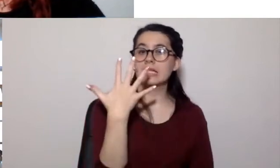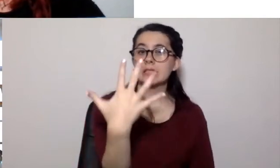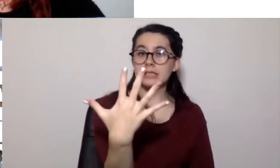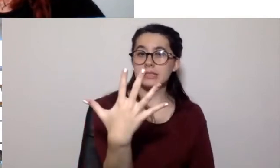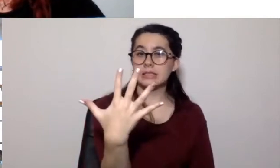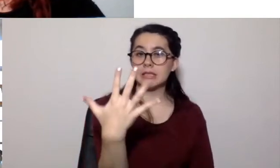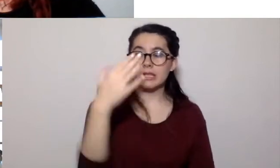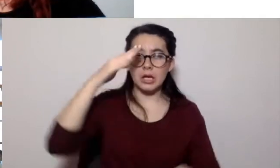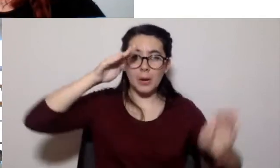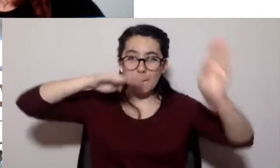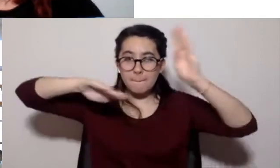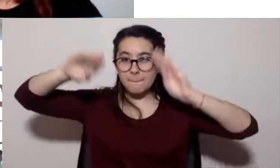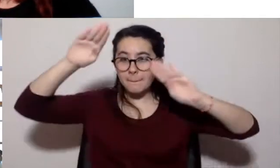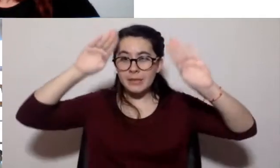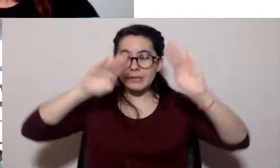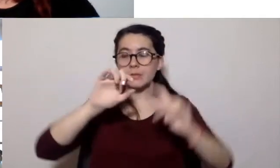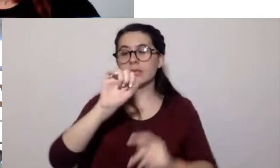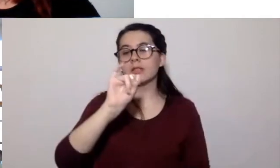pensamientos irracionales,